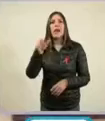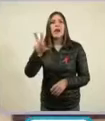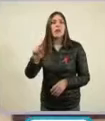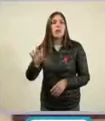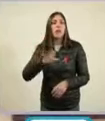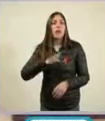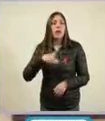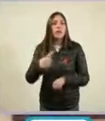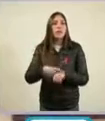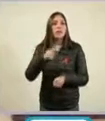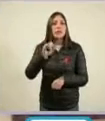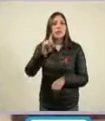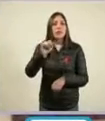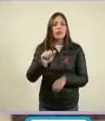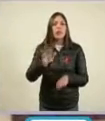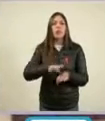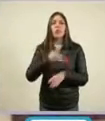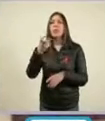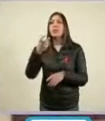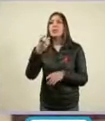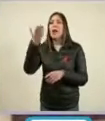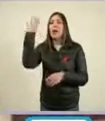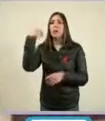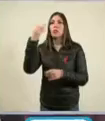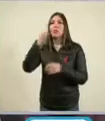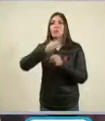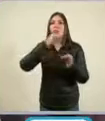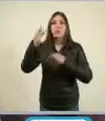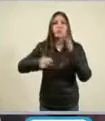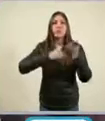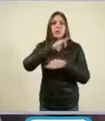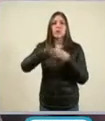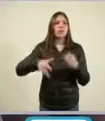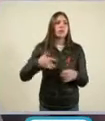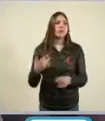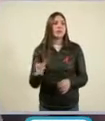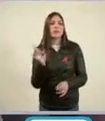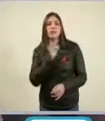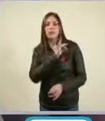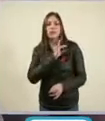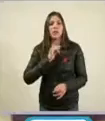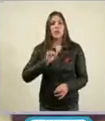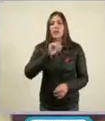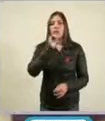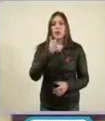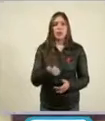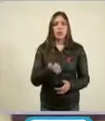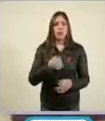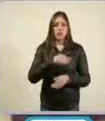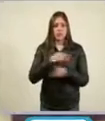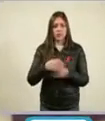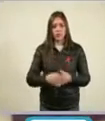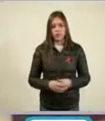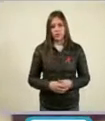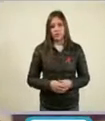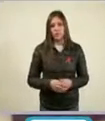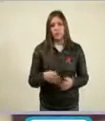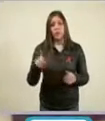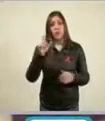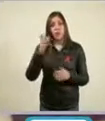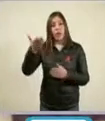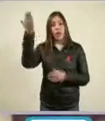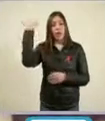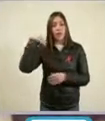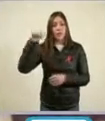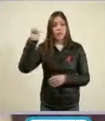como no es un tema ya mediático, no provoca pánico en las redes, nada. Incluso tiempo